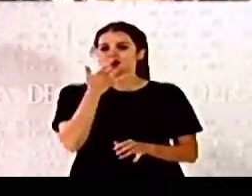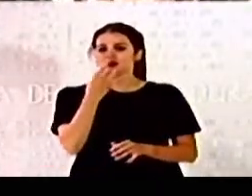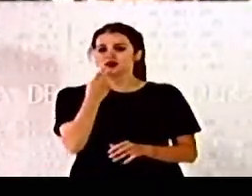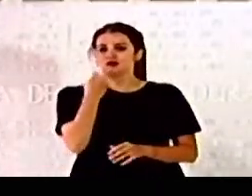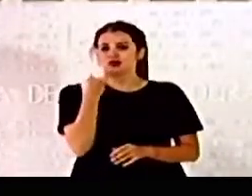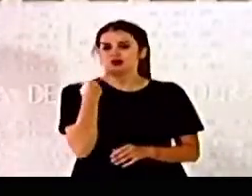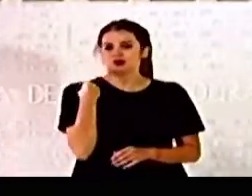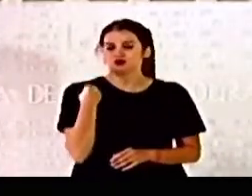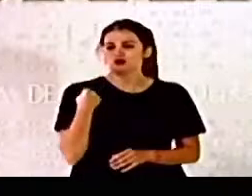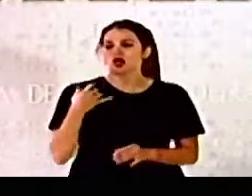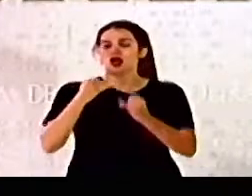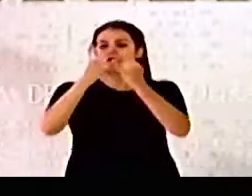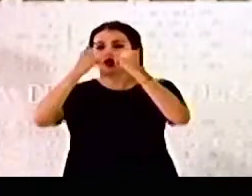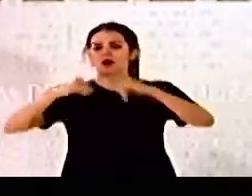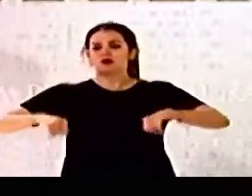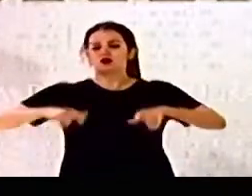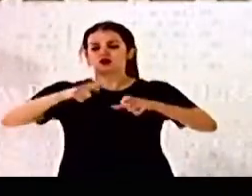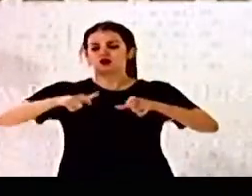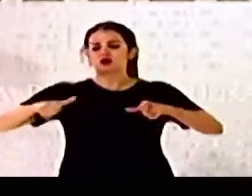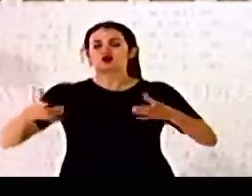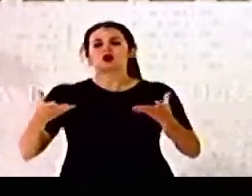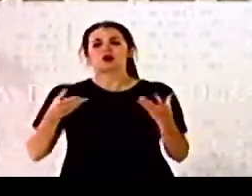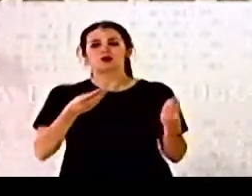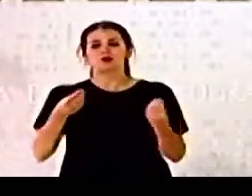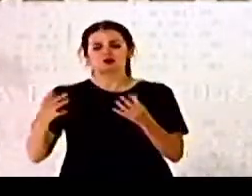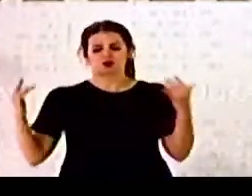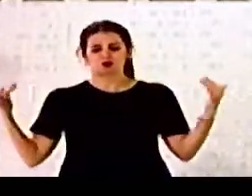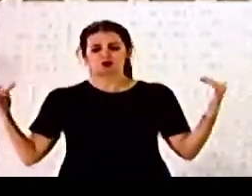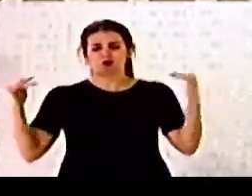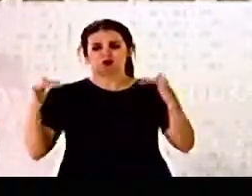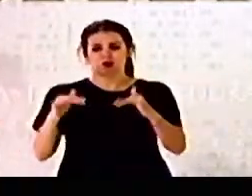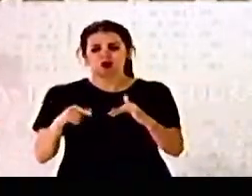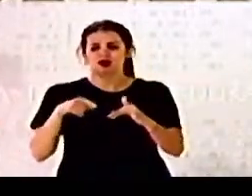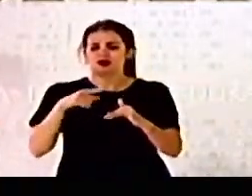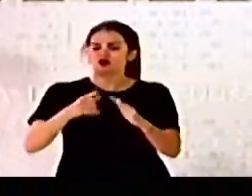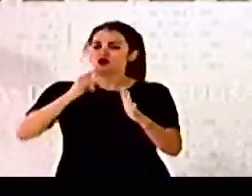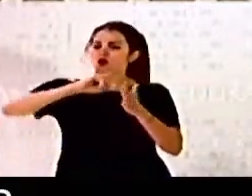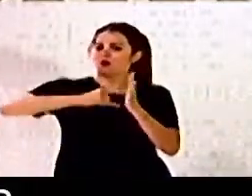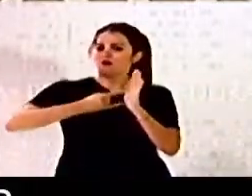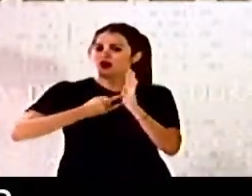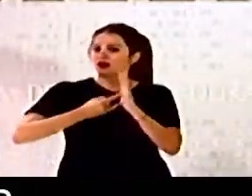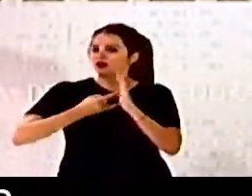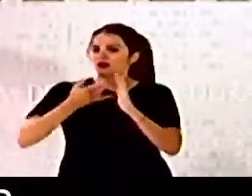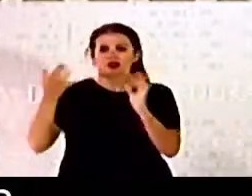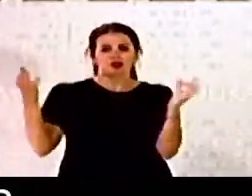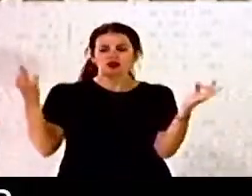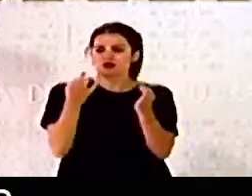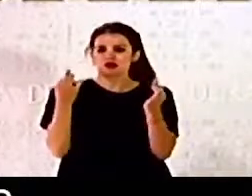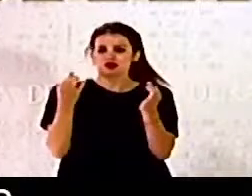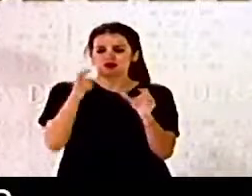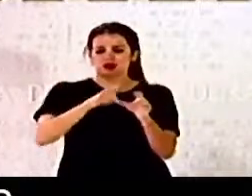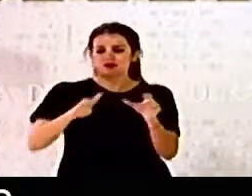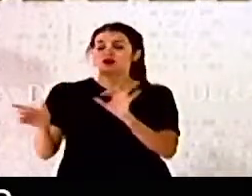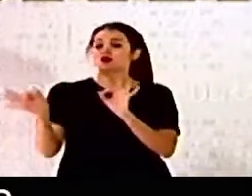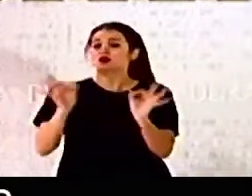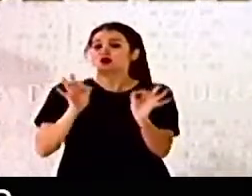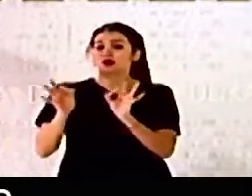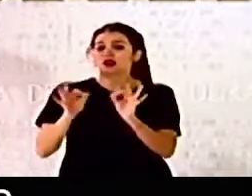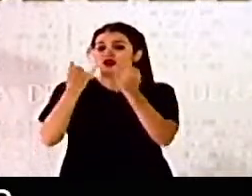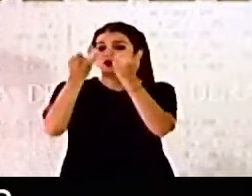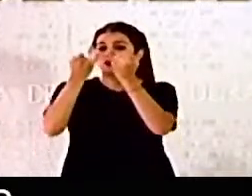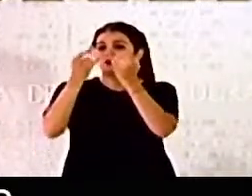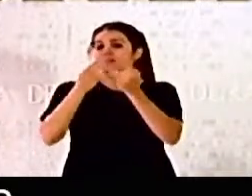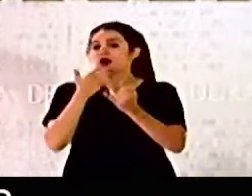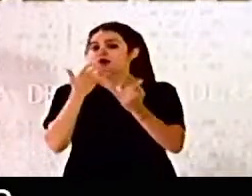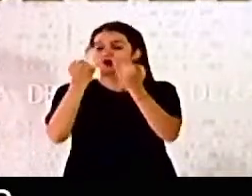eventos multitudinarios. Eventos multitudinarios tienen que tener un plan de contingencia. Los organizadores del Festival de